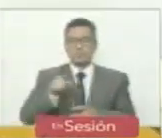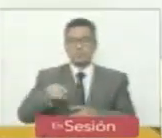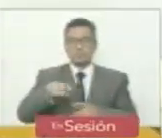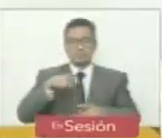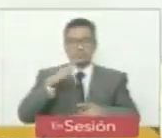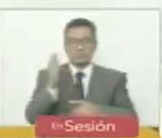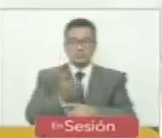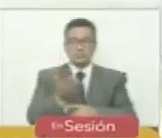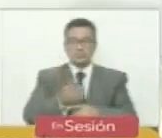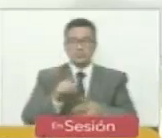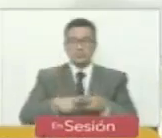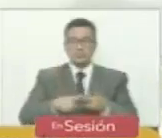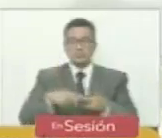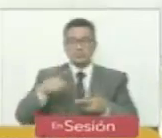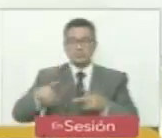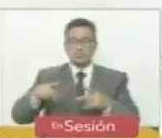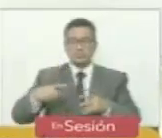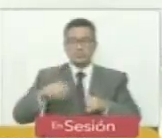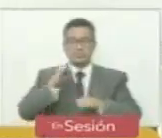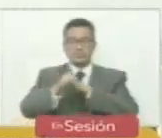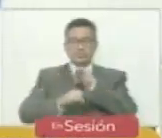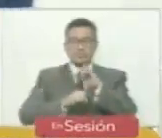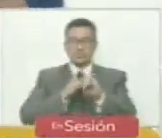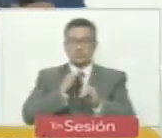violación del derecho internacional.